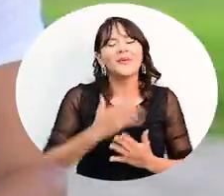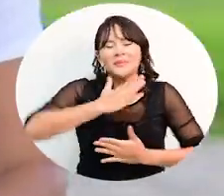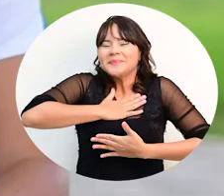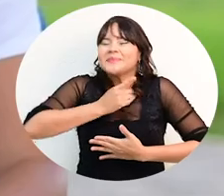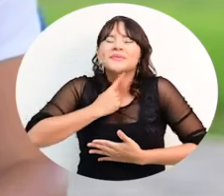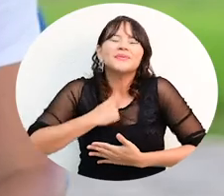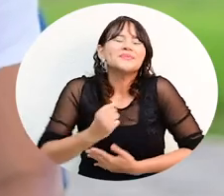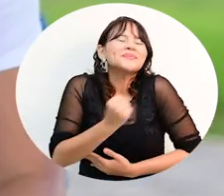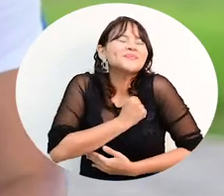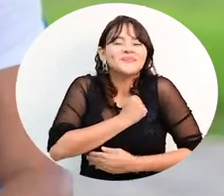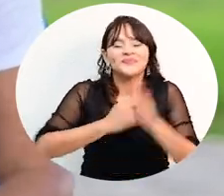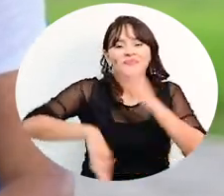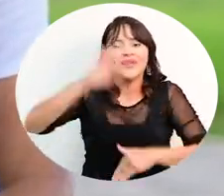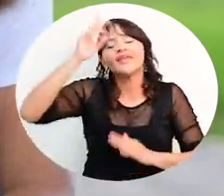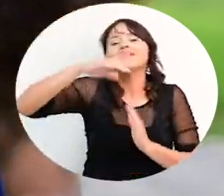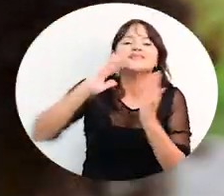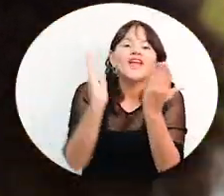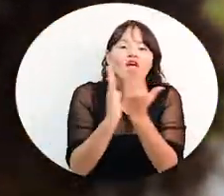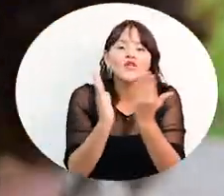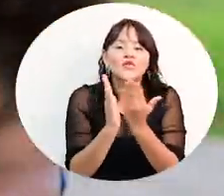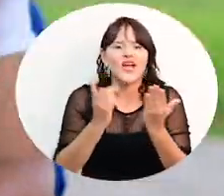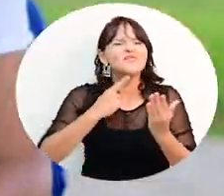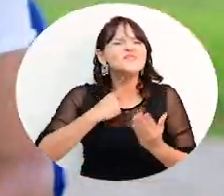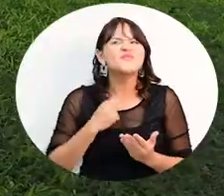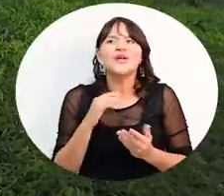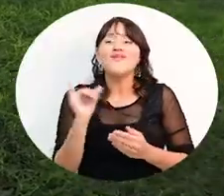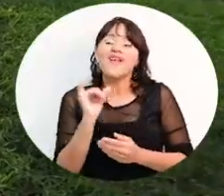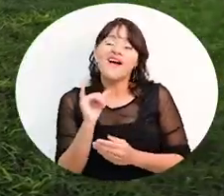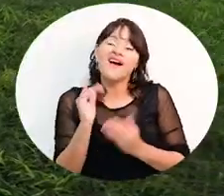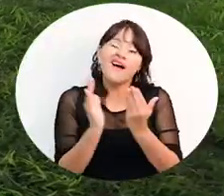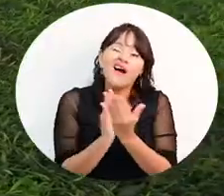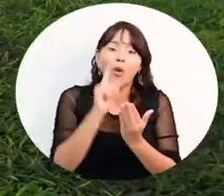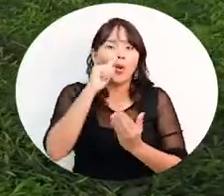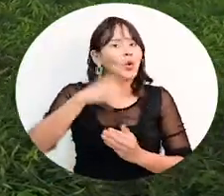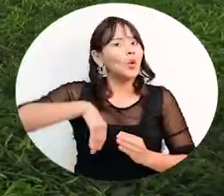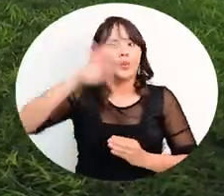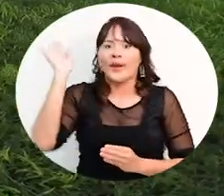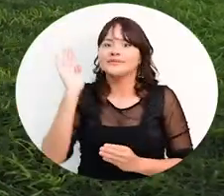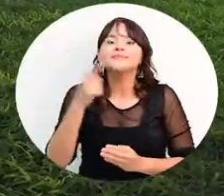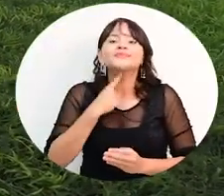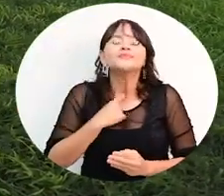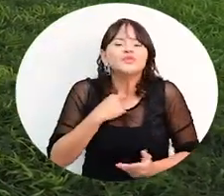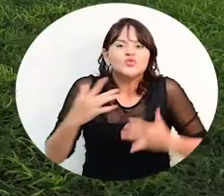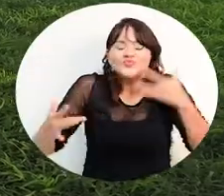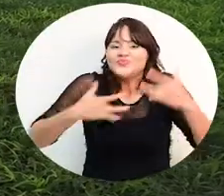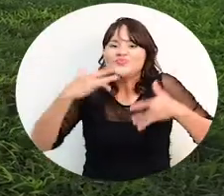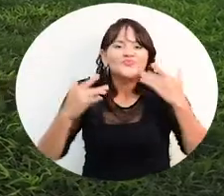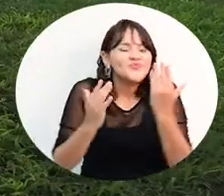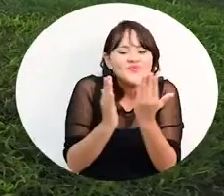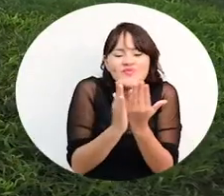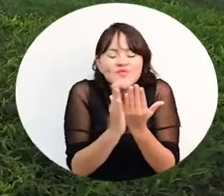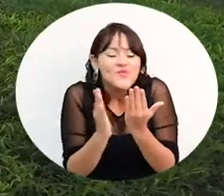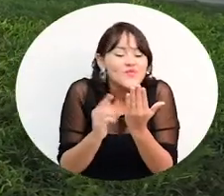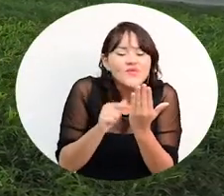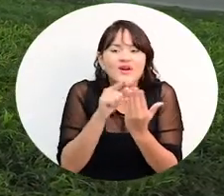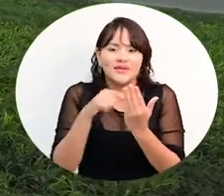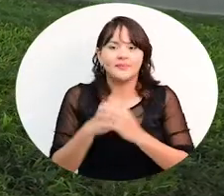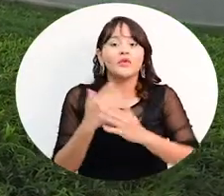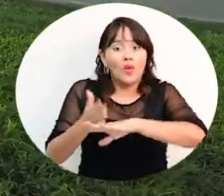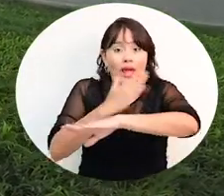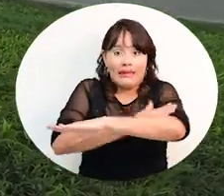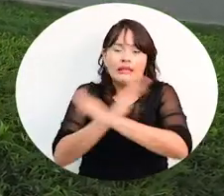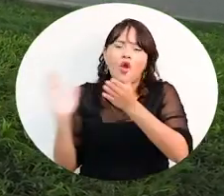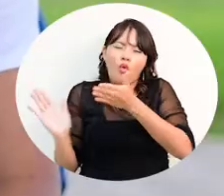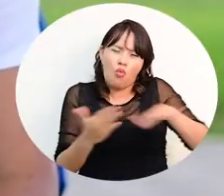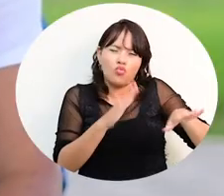siempre se ha dado, me gusta muchísimo. Para mí es diversión, en realidad. La Facultad de Humanidades tiene sus cursos. Me matriculé en el curso Saber Pro